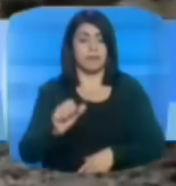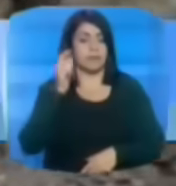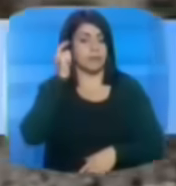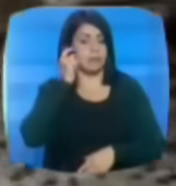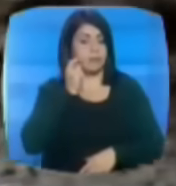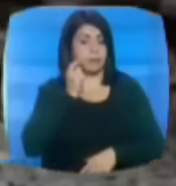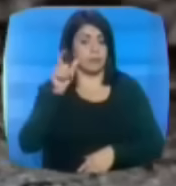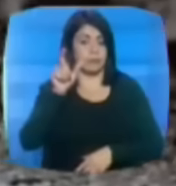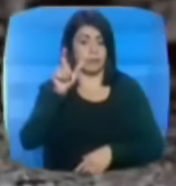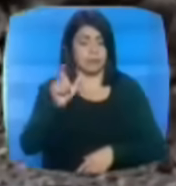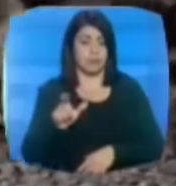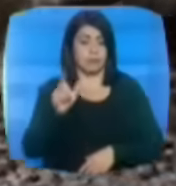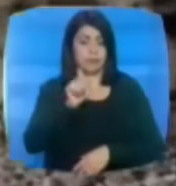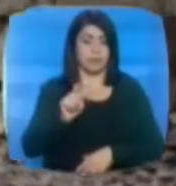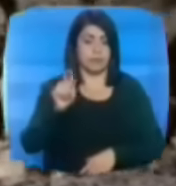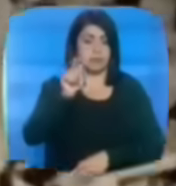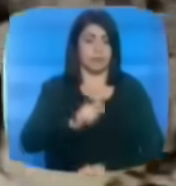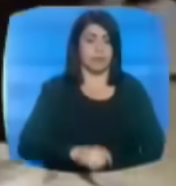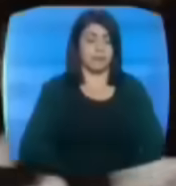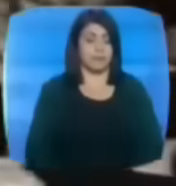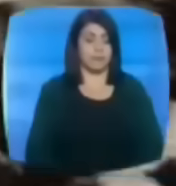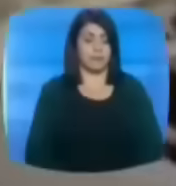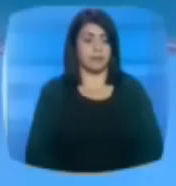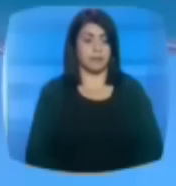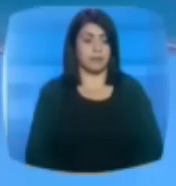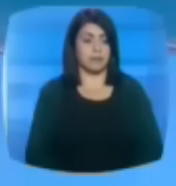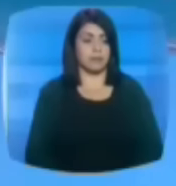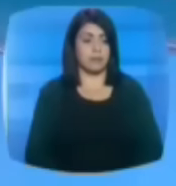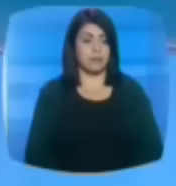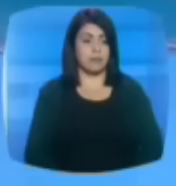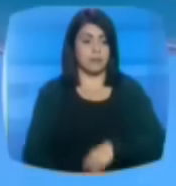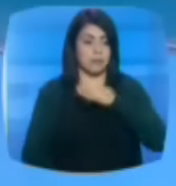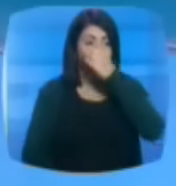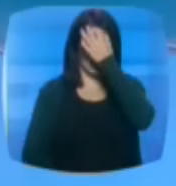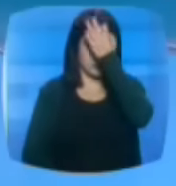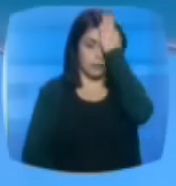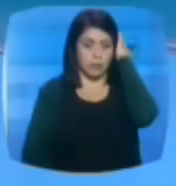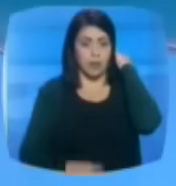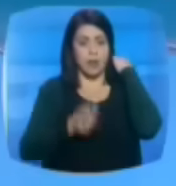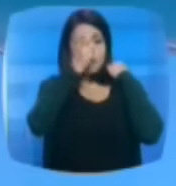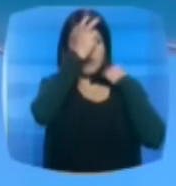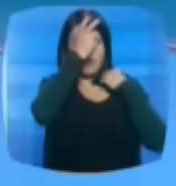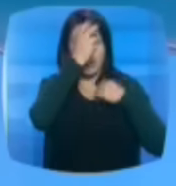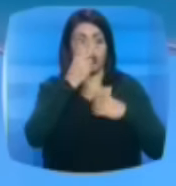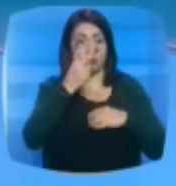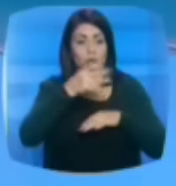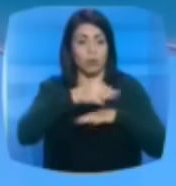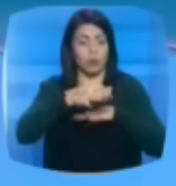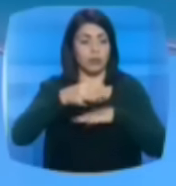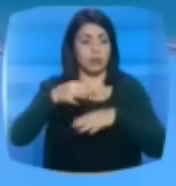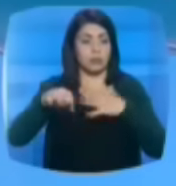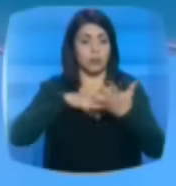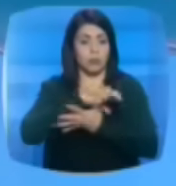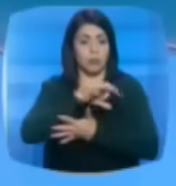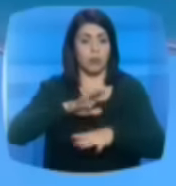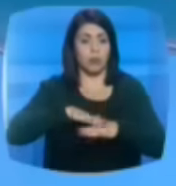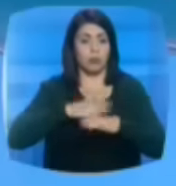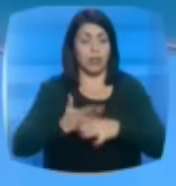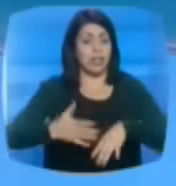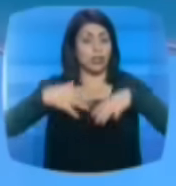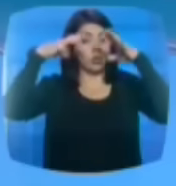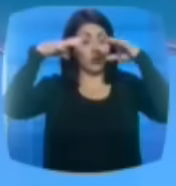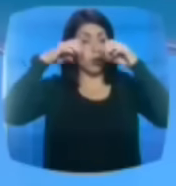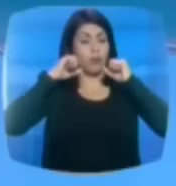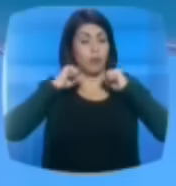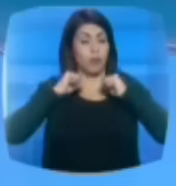el estado Sucre, Reina Castillo, Televen. En el estado Falcón, al menos dos municipios resultaron afectados producto de las fuertes